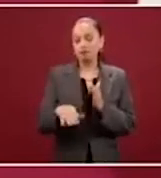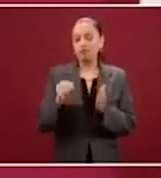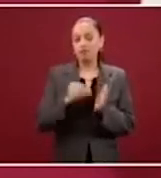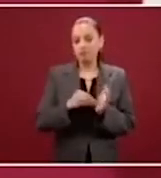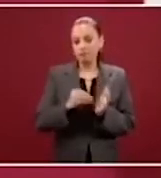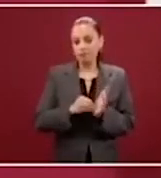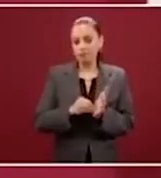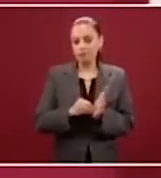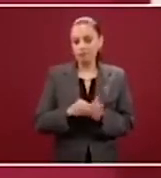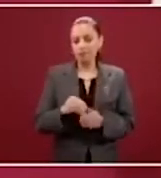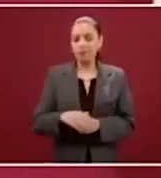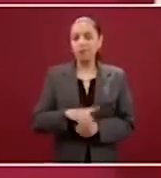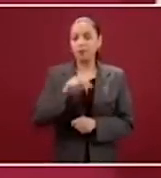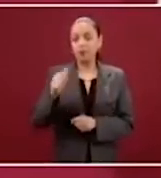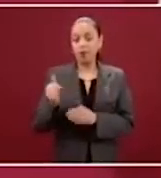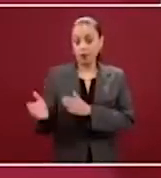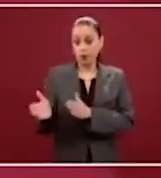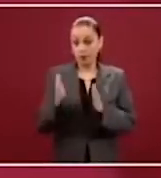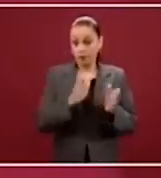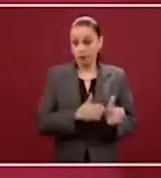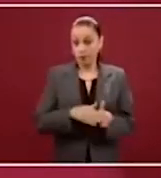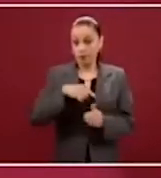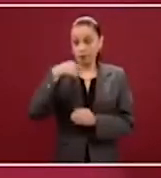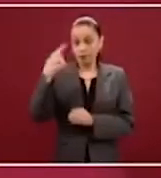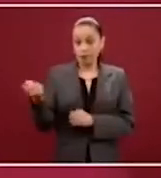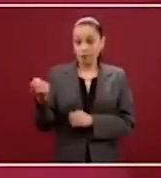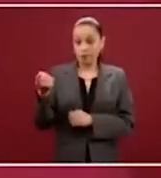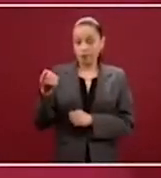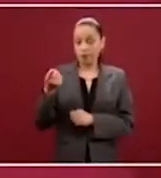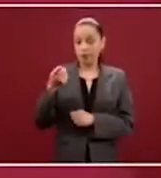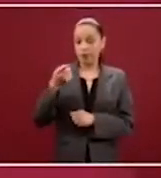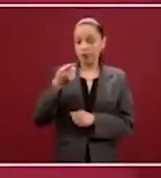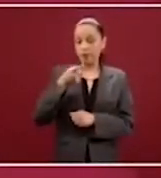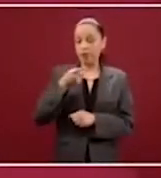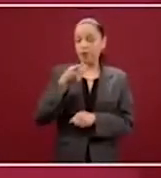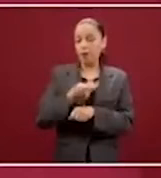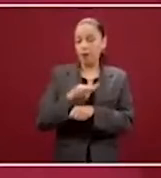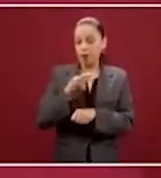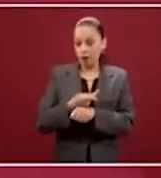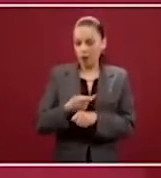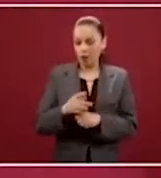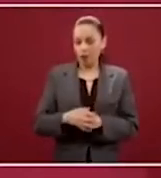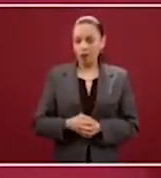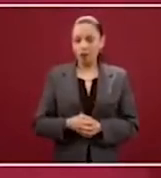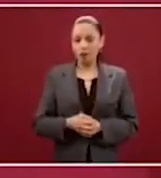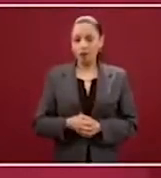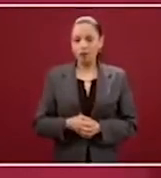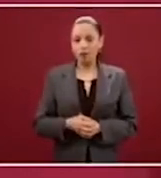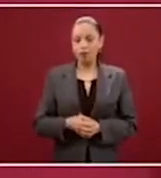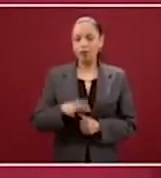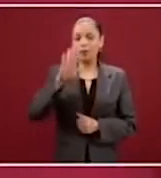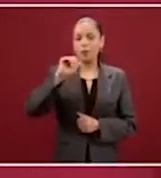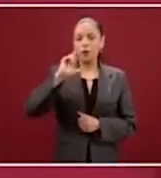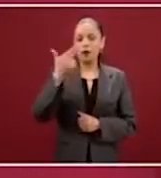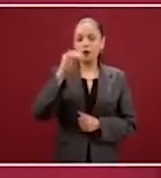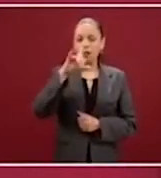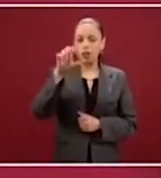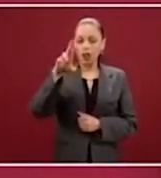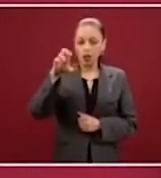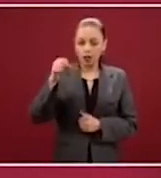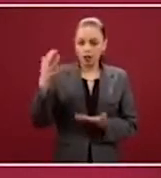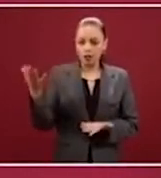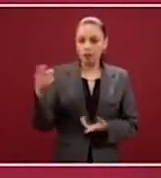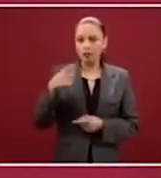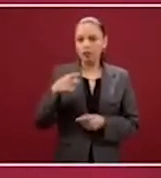en el nivel medio superior, lo que son los colegios de bachiller, escuelas técnicas, ahí